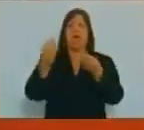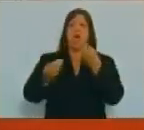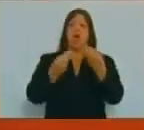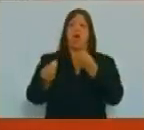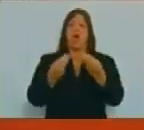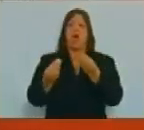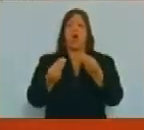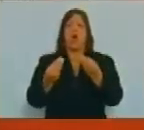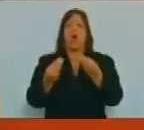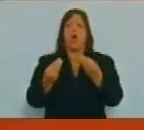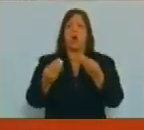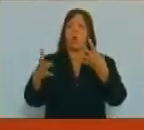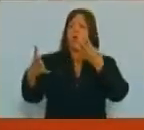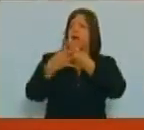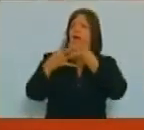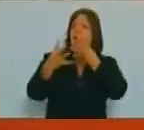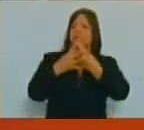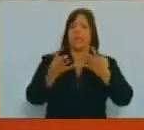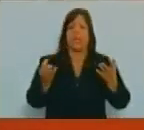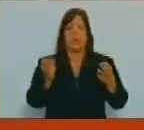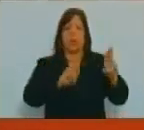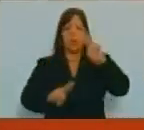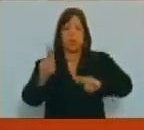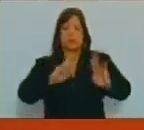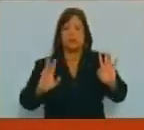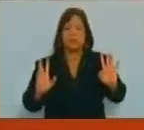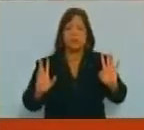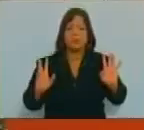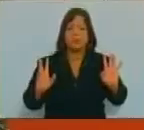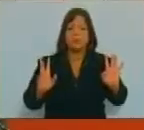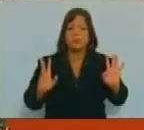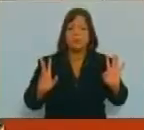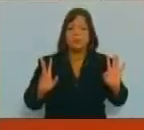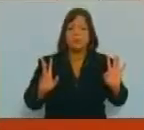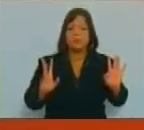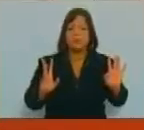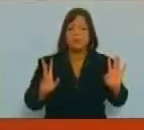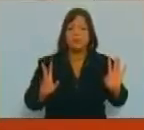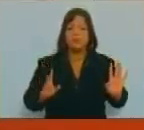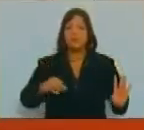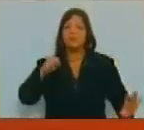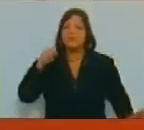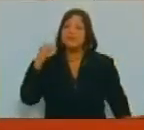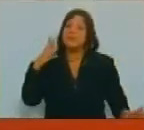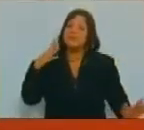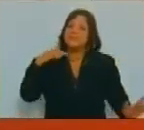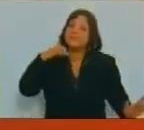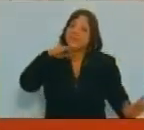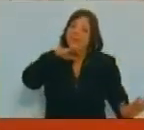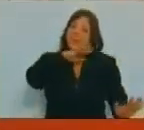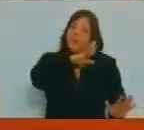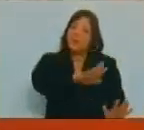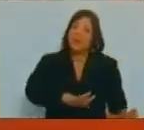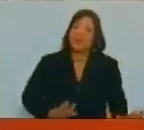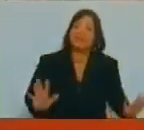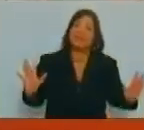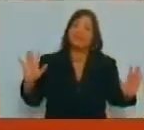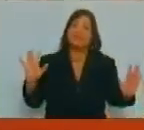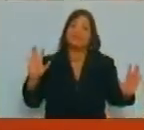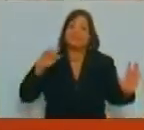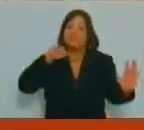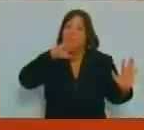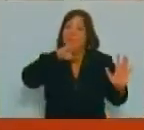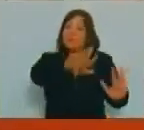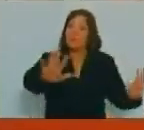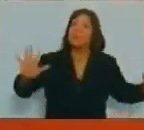manejar una cárcel en el país hay una disculpa la expresión yo digo de la madre digo yo